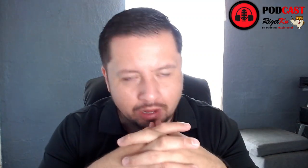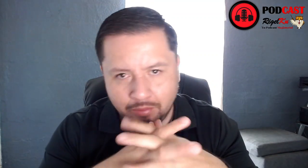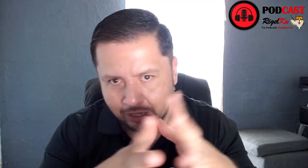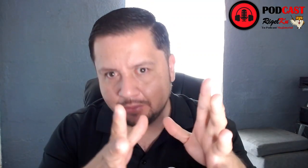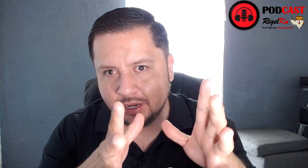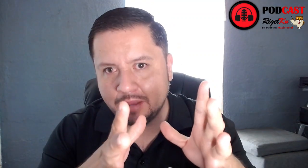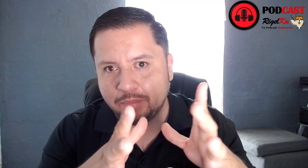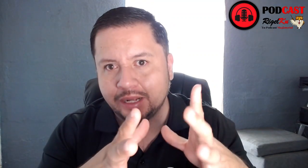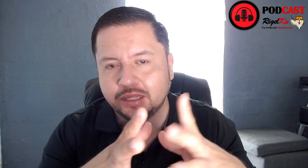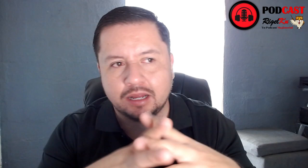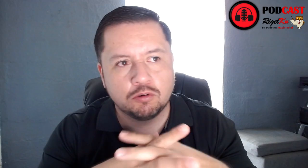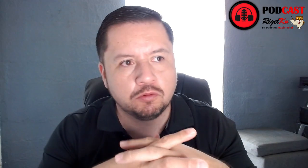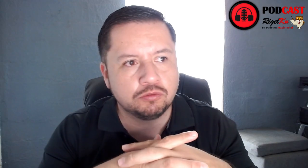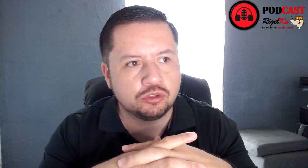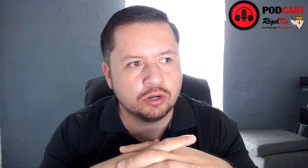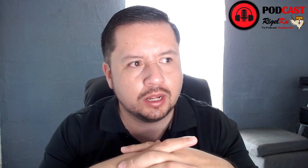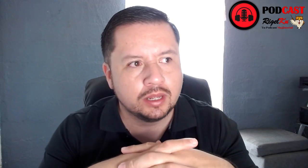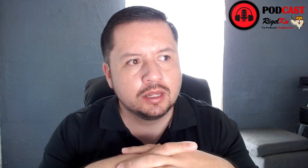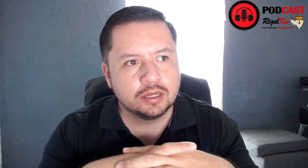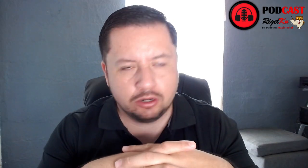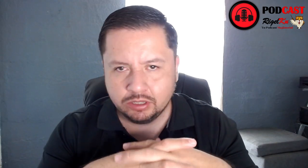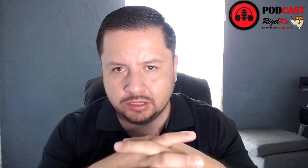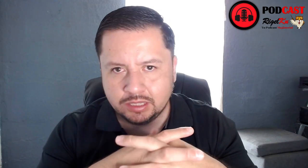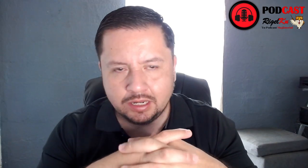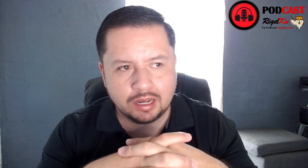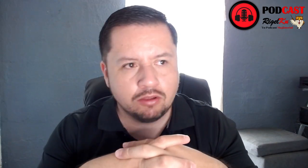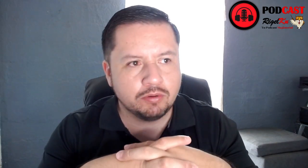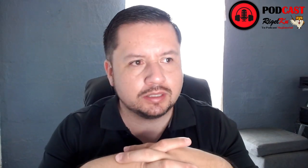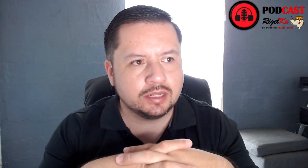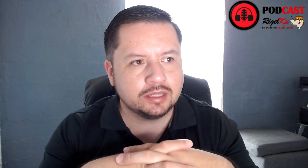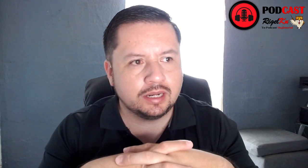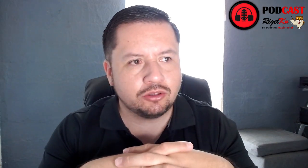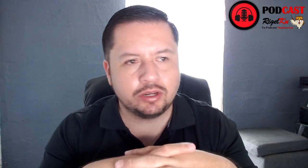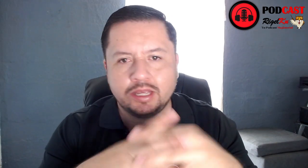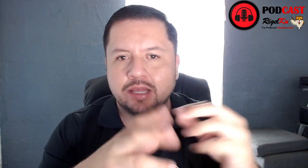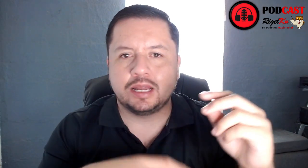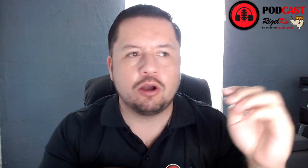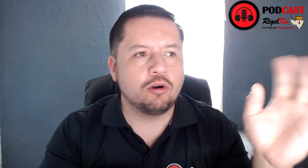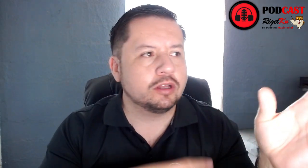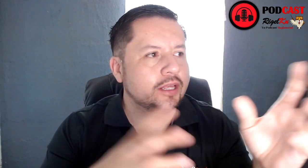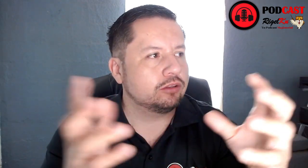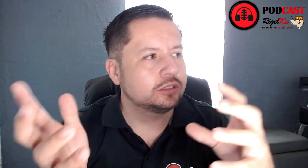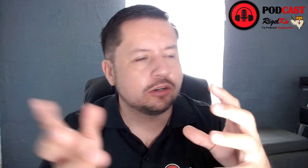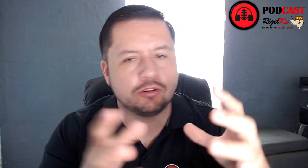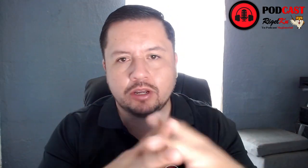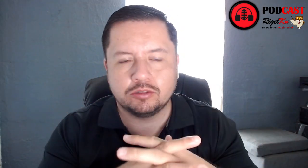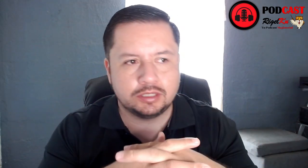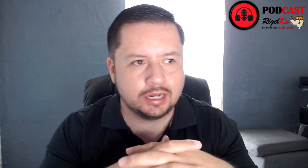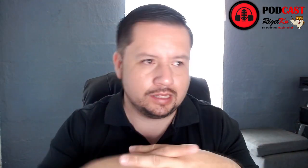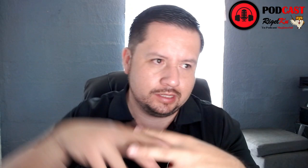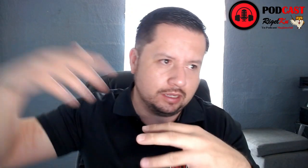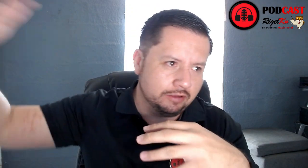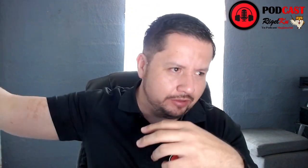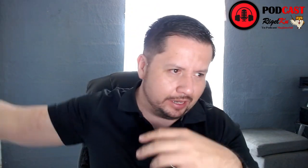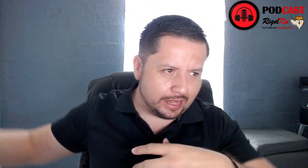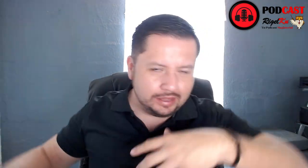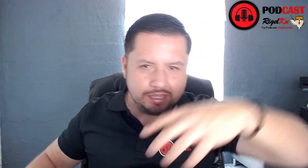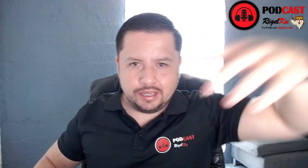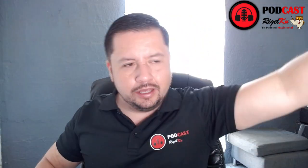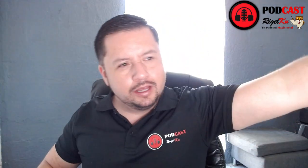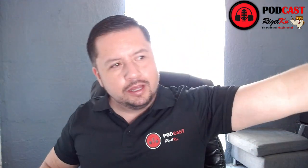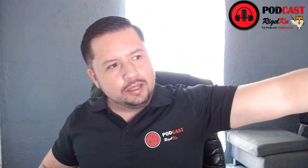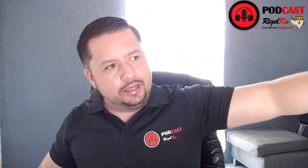pero habrá que ver en la práctica cómo funciona. Creo que sí está alejado bastante de la teoría y de la OCDE y todo ese rollo que nos decían antes que allá en